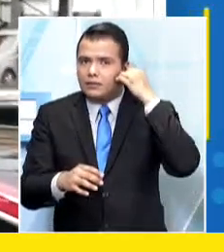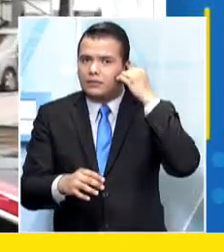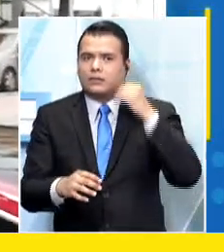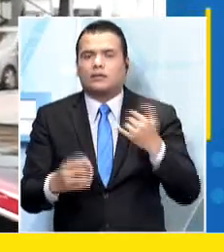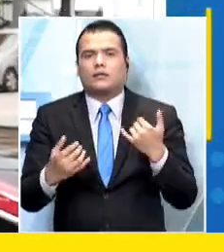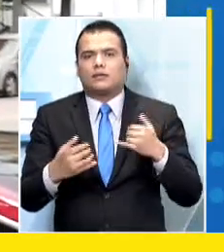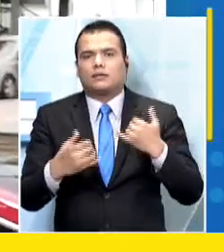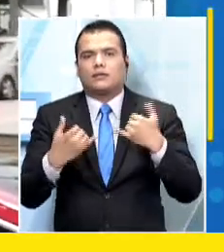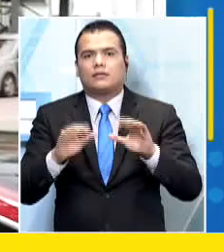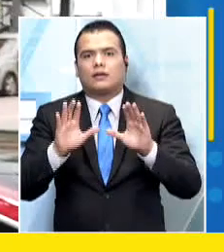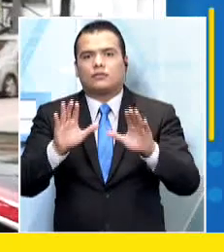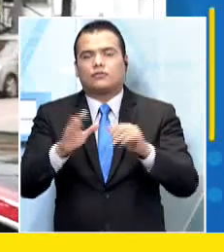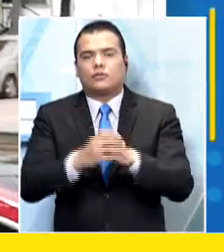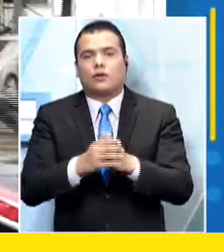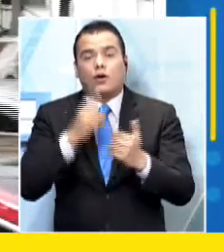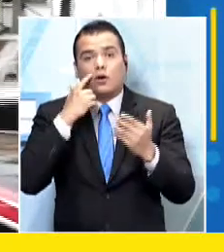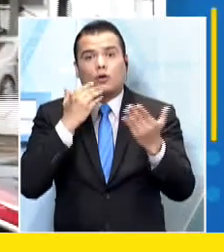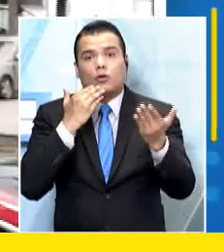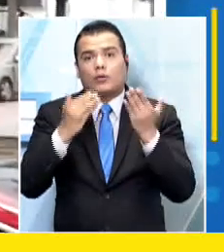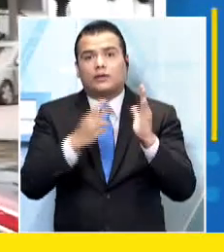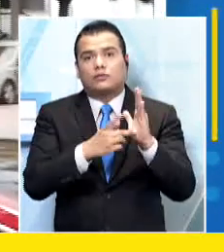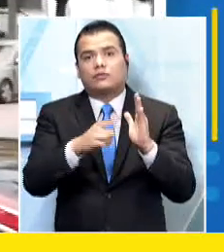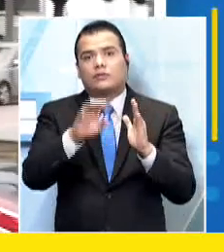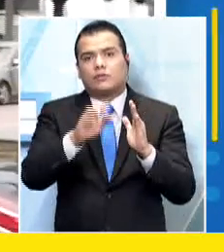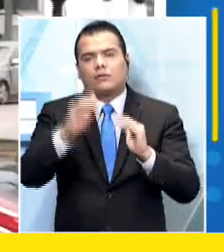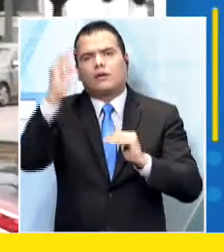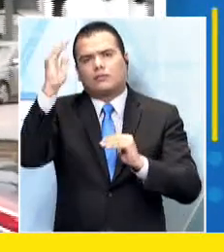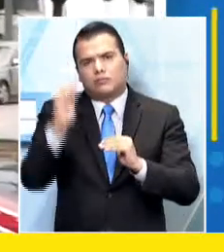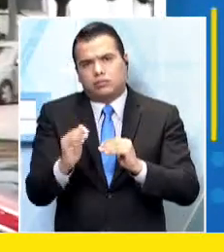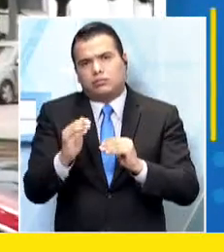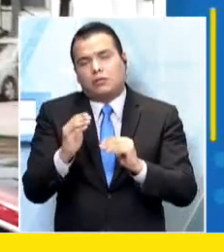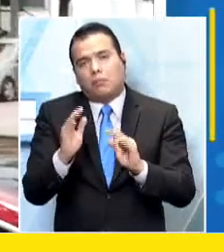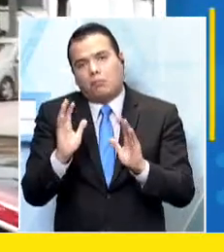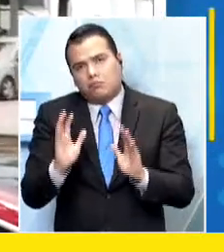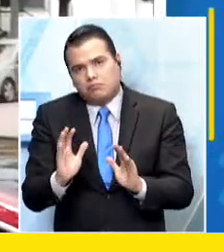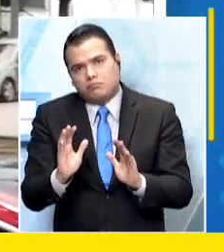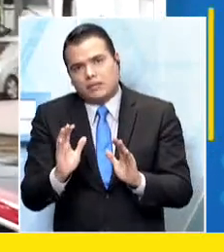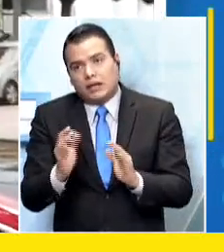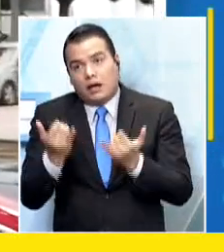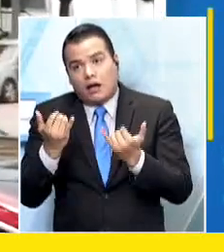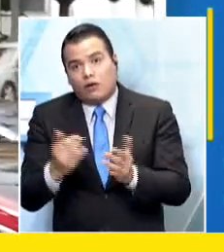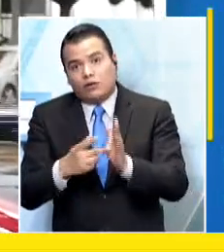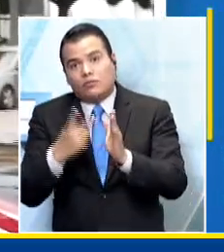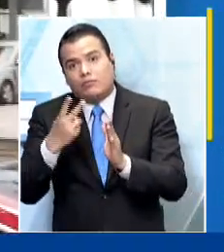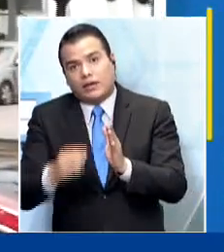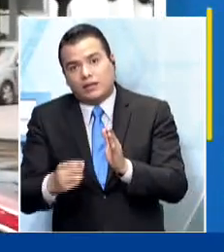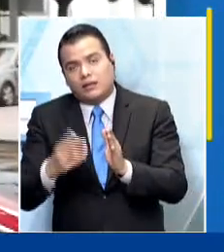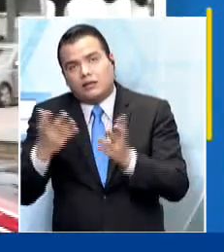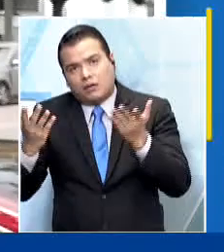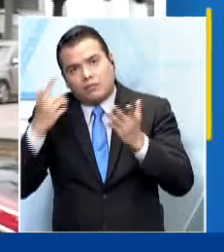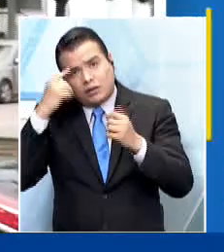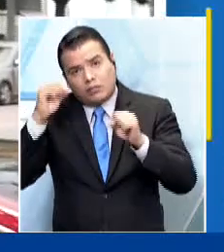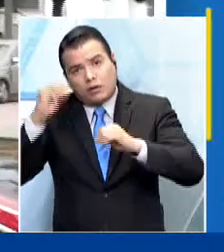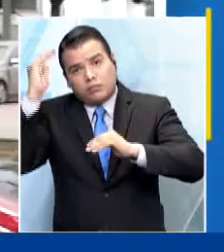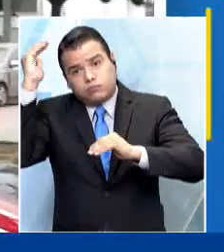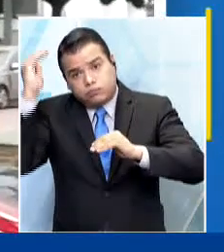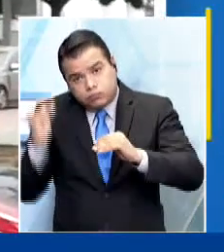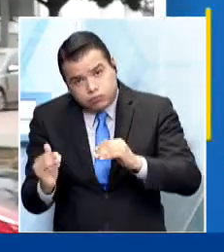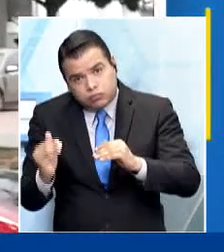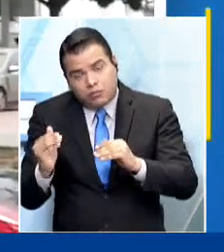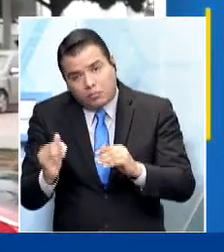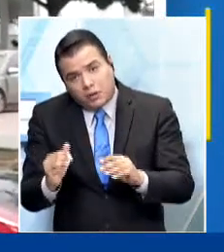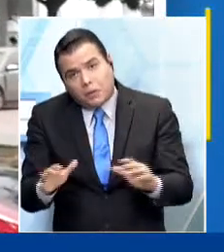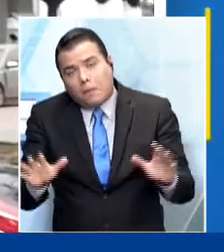con comparación al 2019, estas pudieron haber sido muchísimas más, dadas las condiciones en las que se presentó